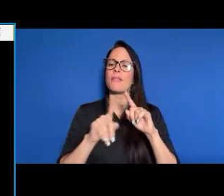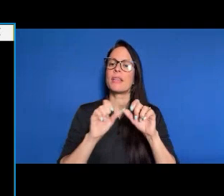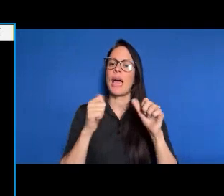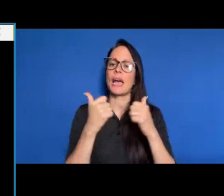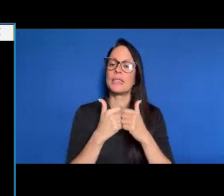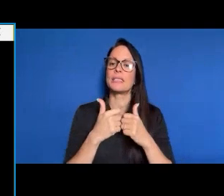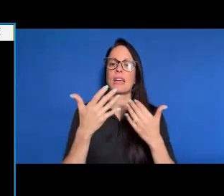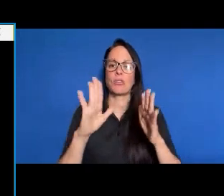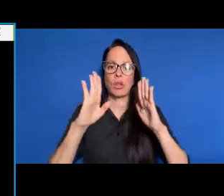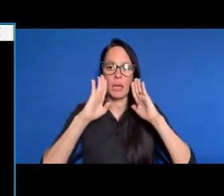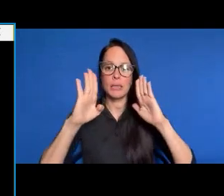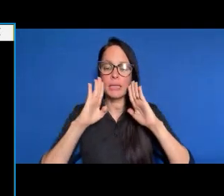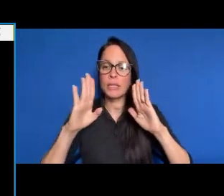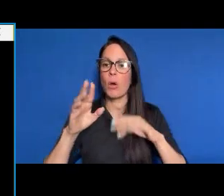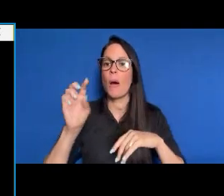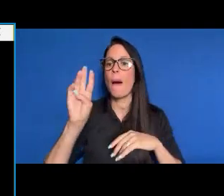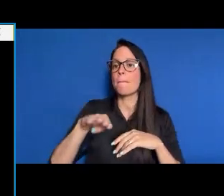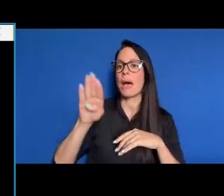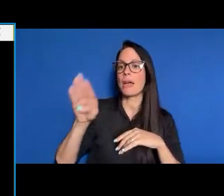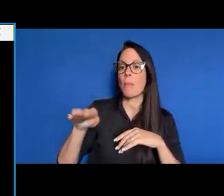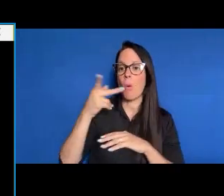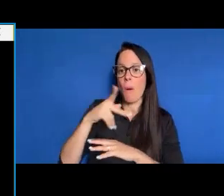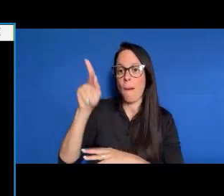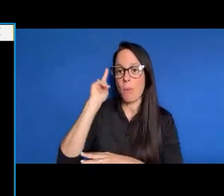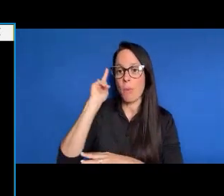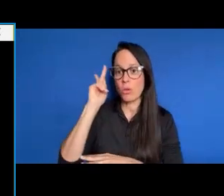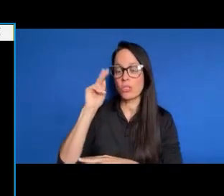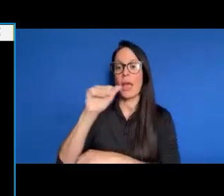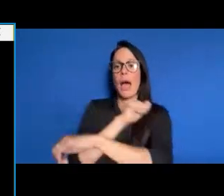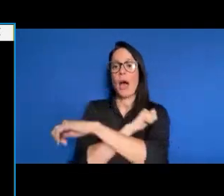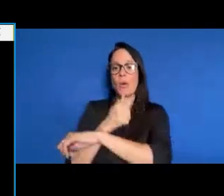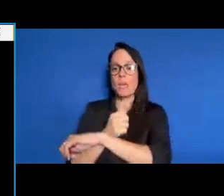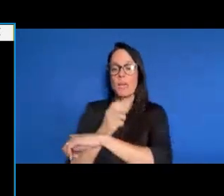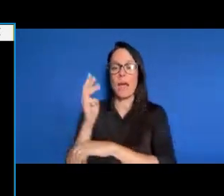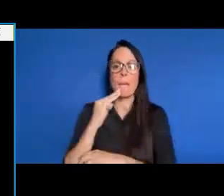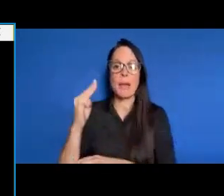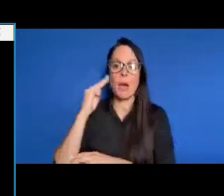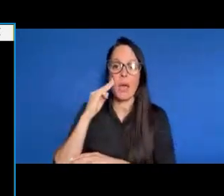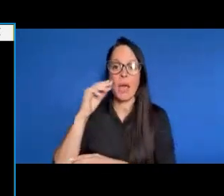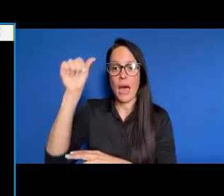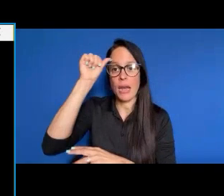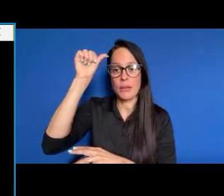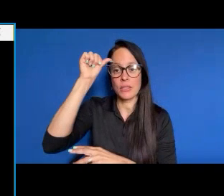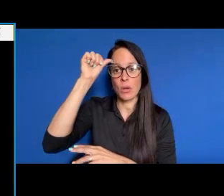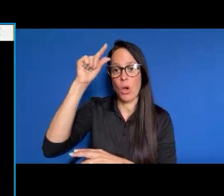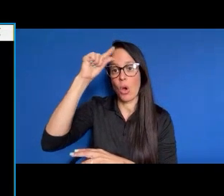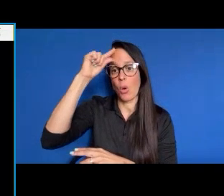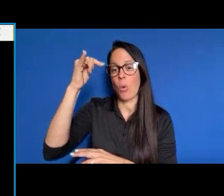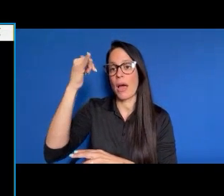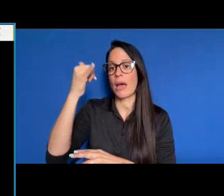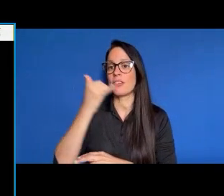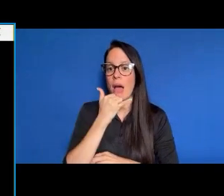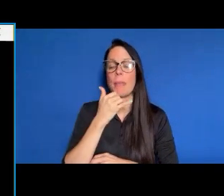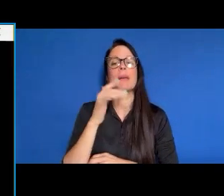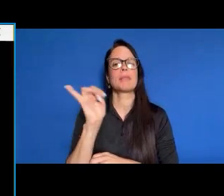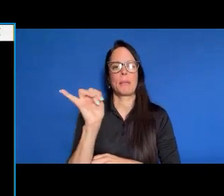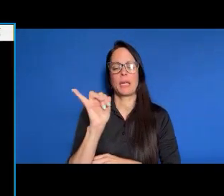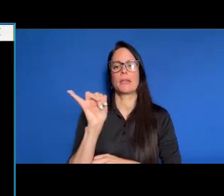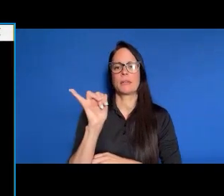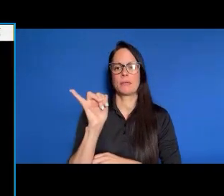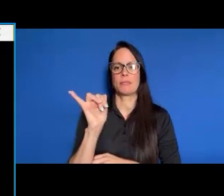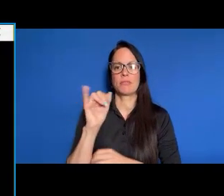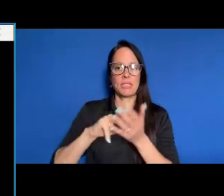que es Bayamón, Ponce, Aguadilla, Mayagüez, Arecibo, Guayama. ¿Qué hay en esos municipios? Cárcel,